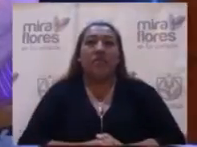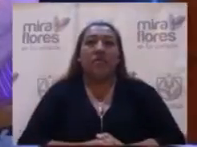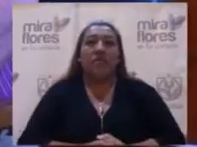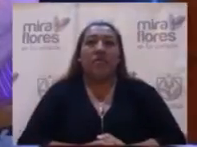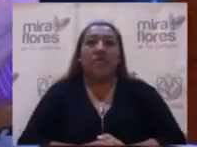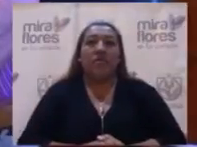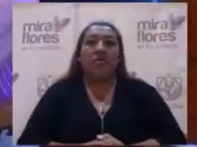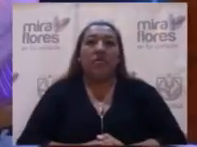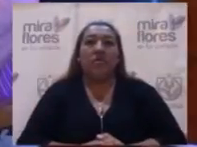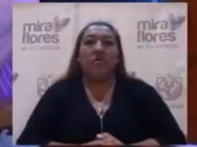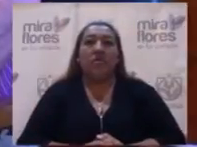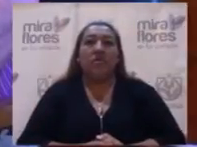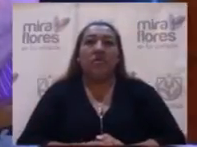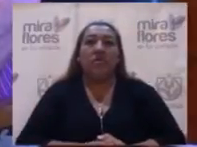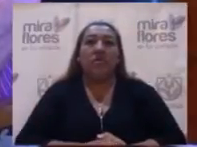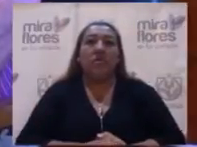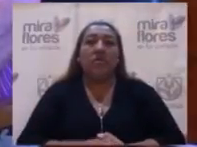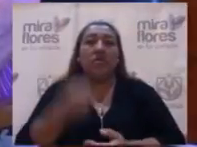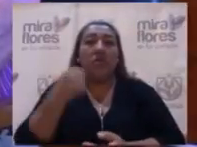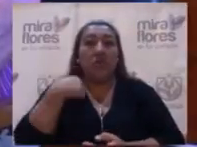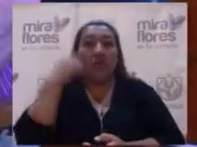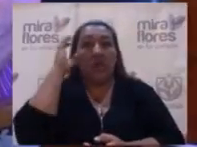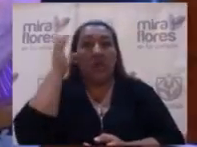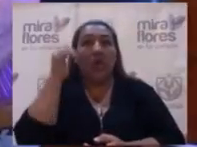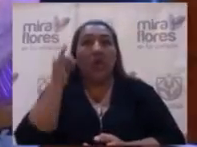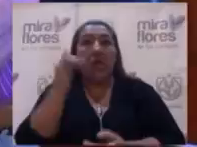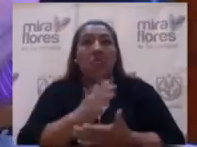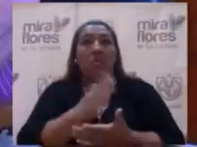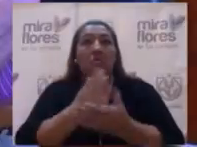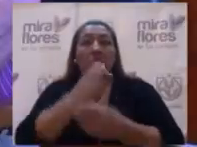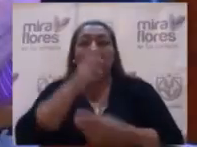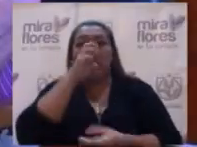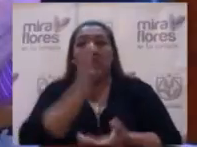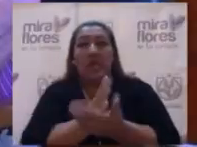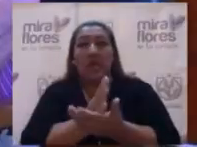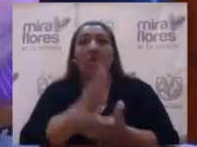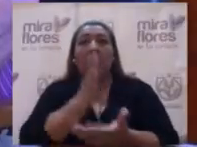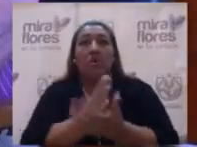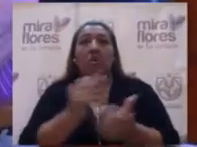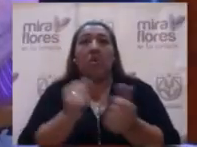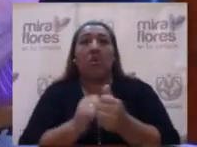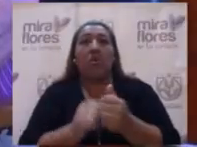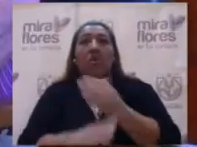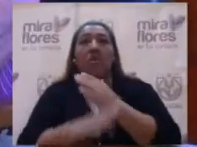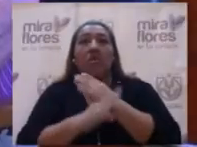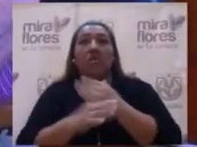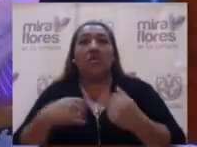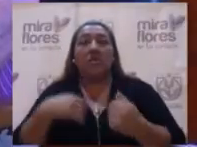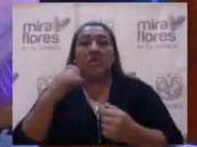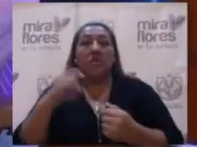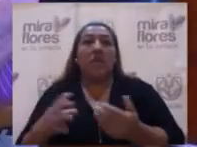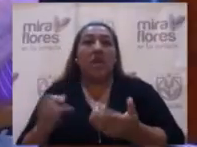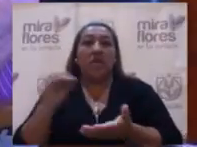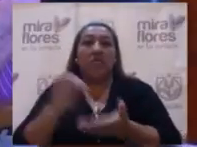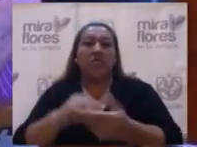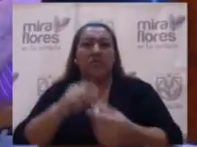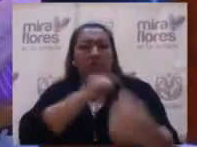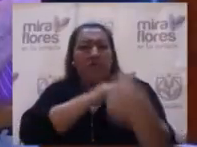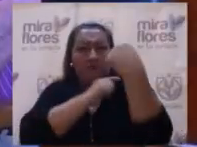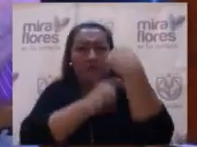que existen problemas muy serios en defensa civil que debemos poner